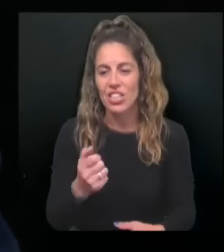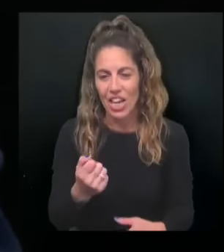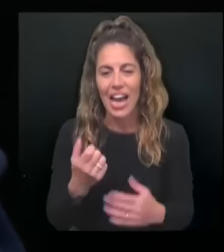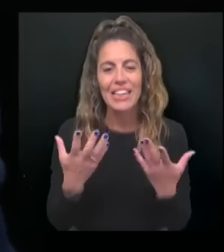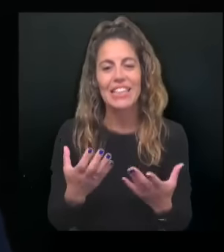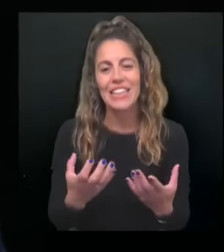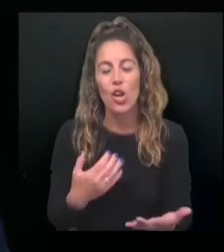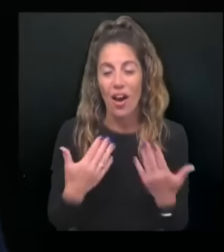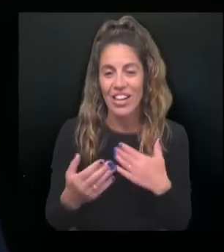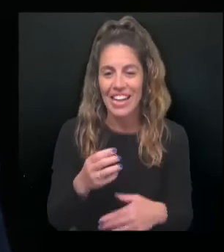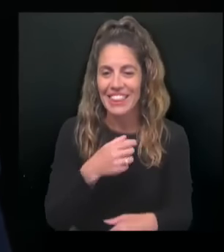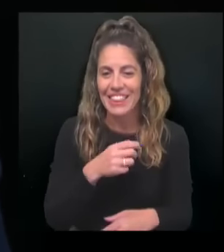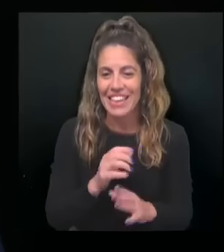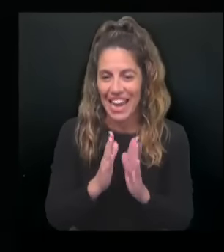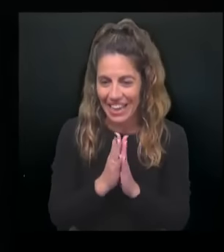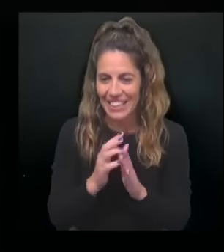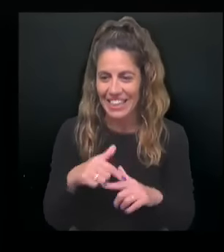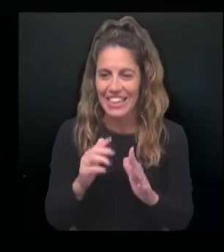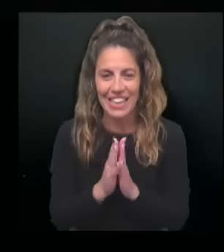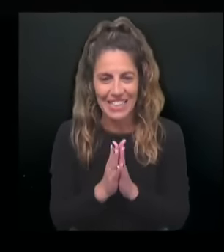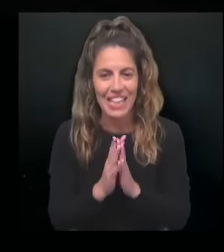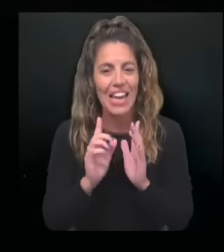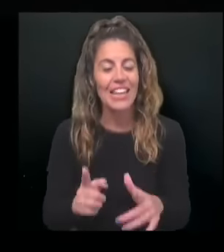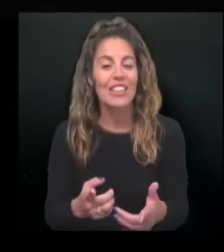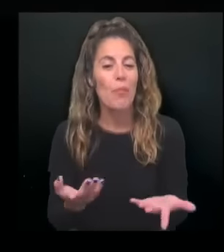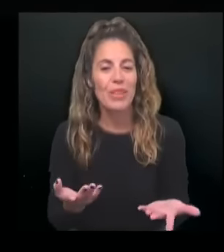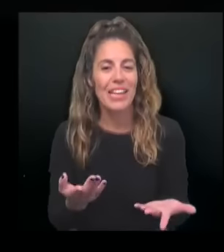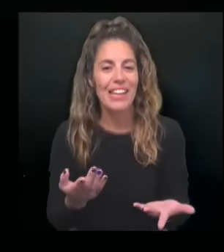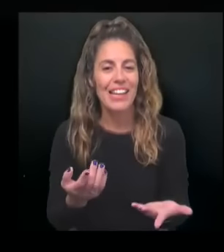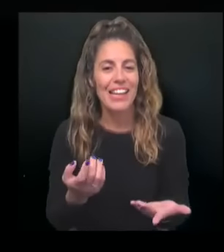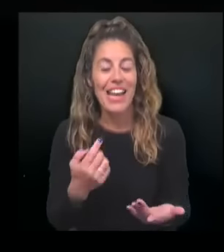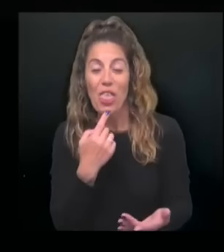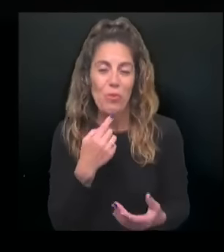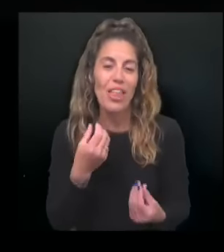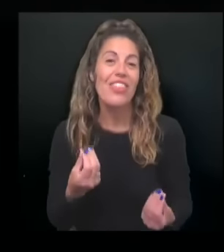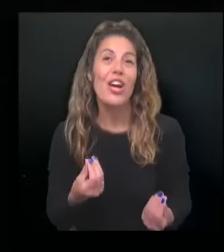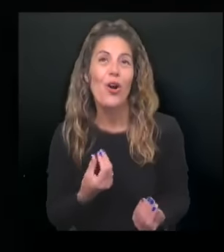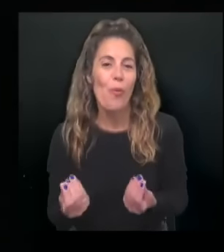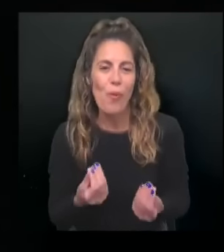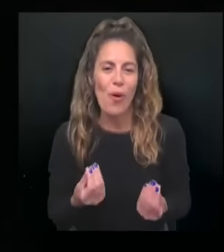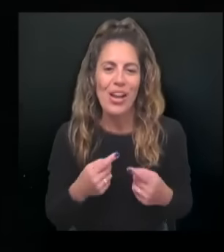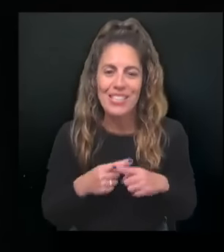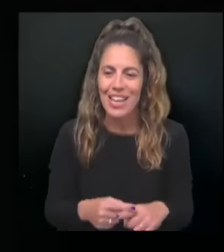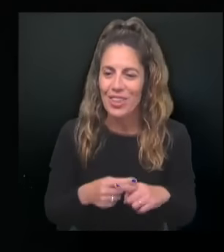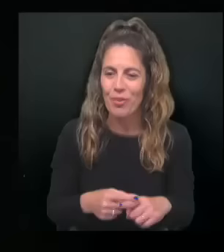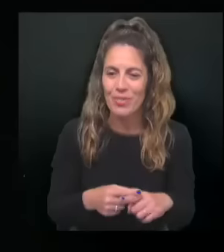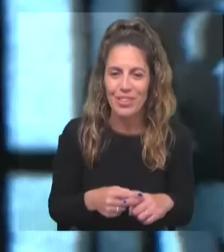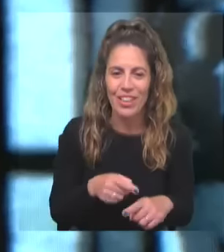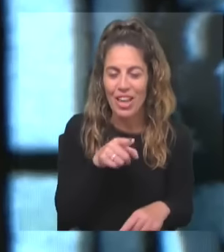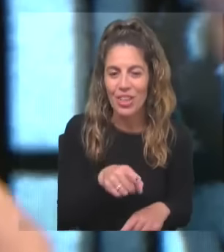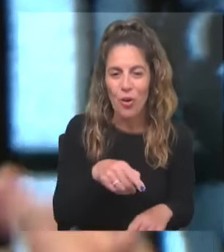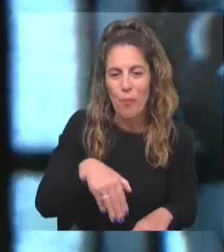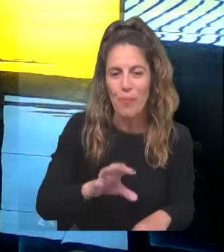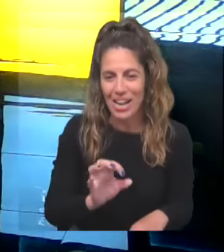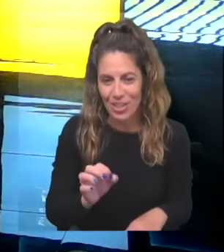iglesia. Claro. Y me intriga cómo serían esas conversaciones de un Marcos comunista con ese cura.